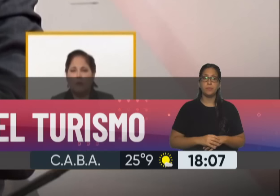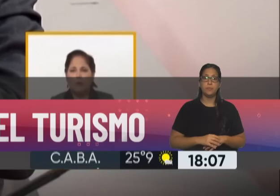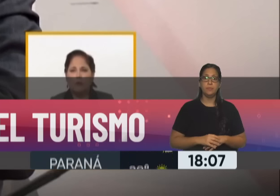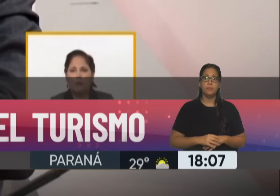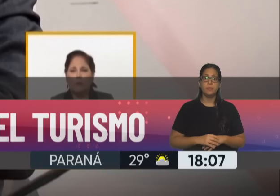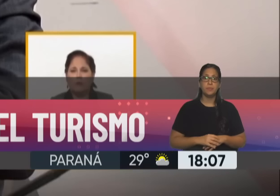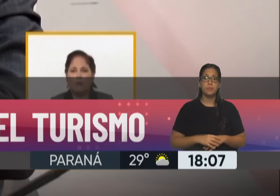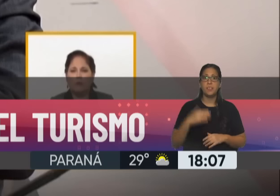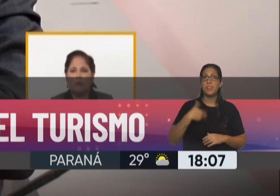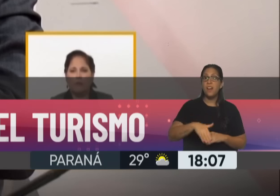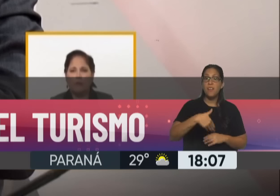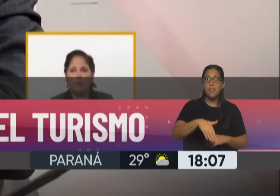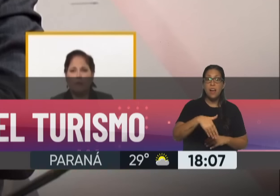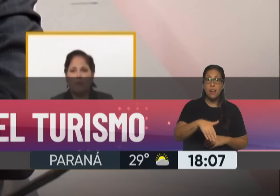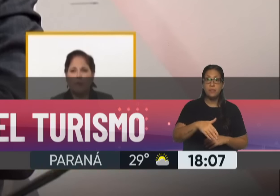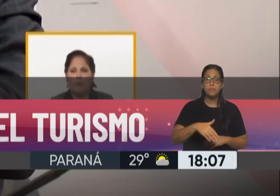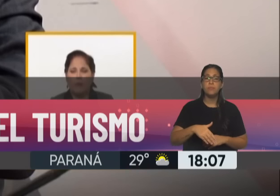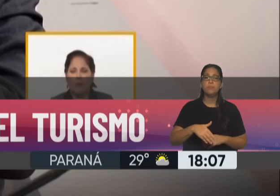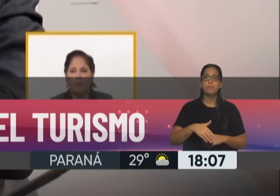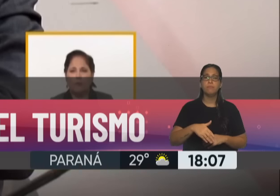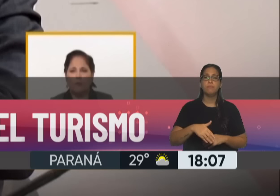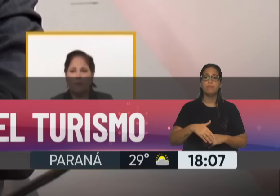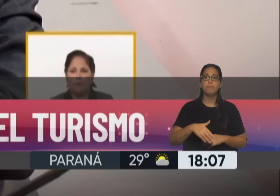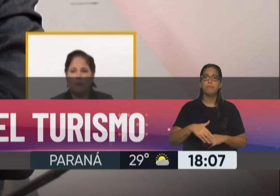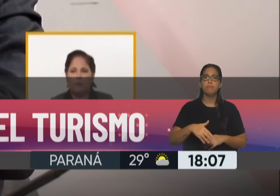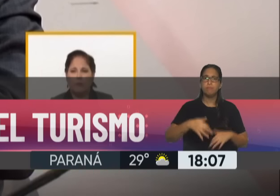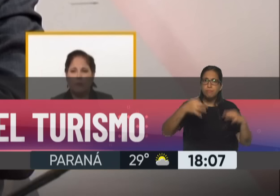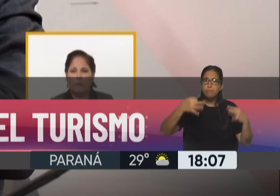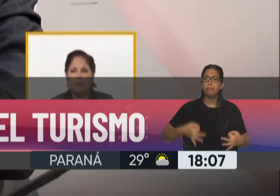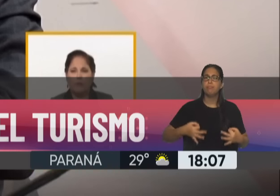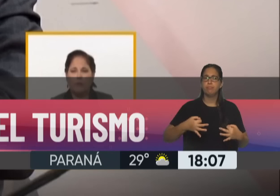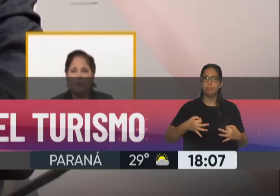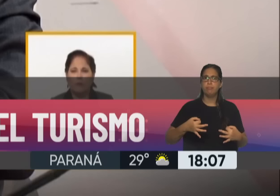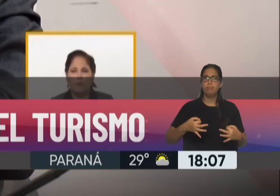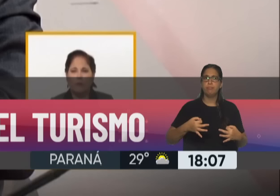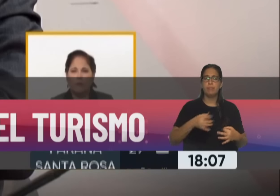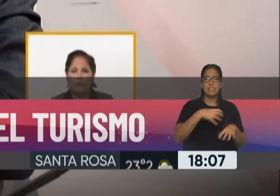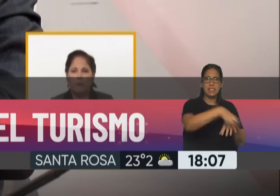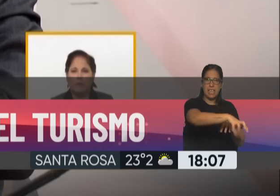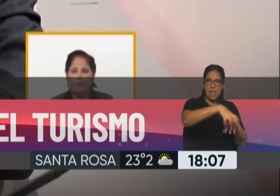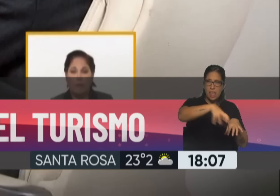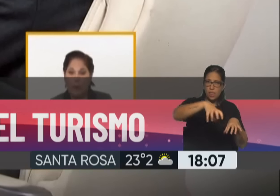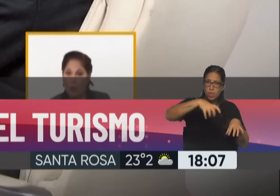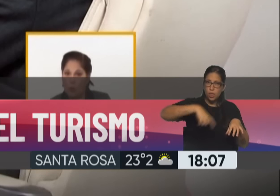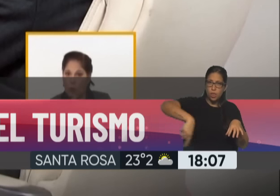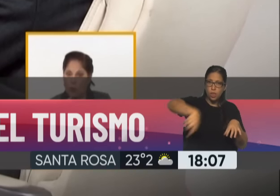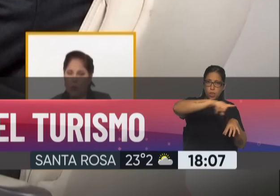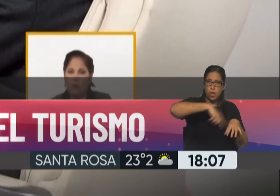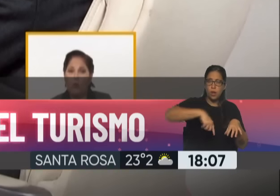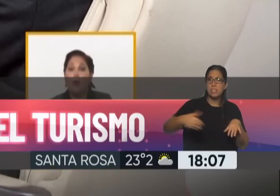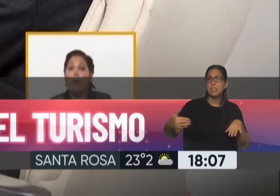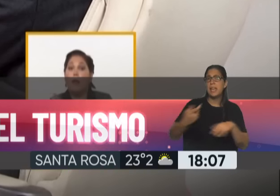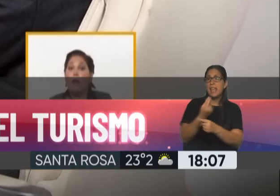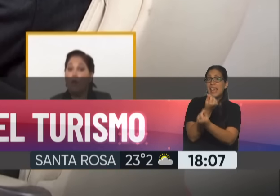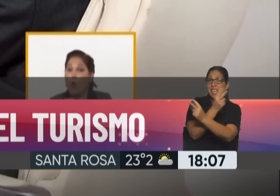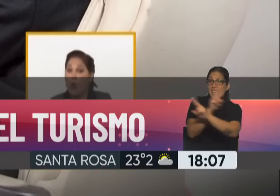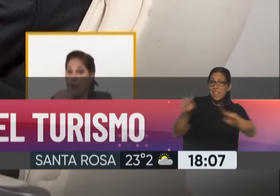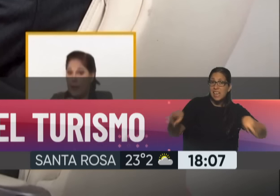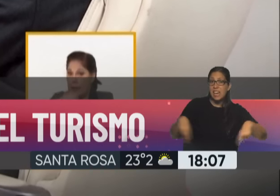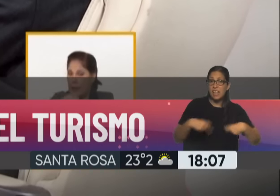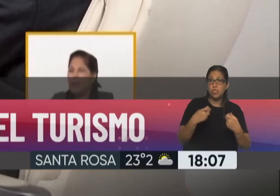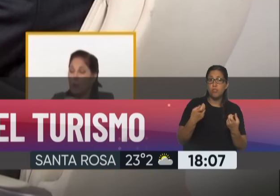Se va a garantizar la sostenibilidad de aquellos sectores que generen ingresos en divisas. Eso es muy importante.